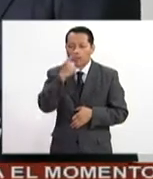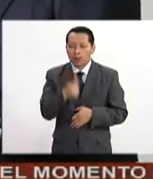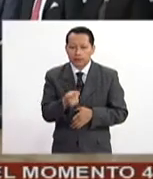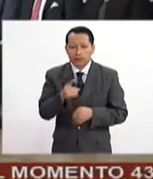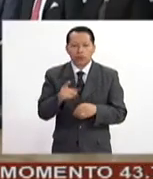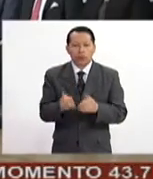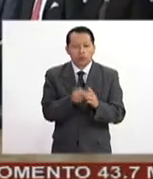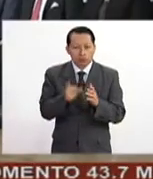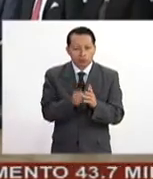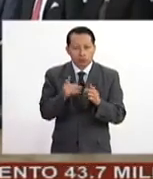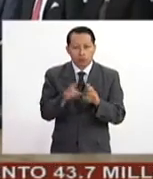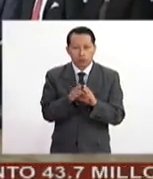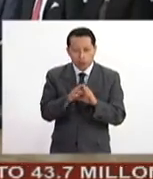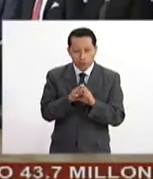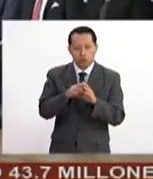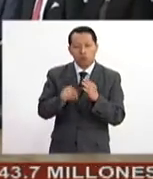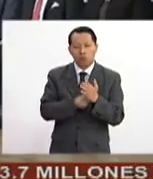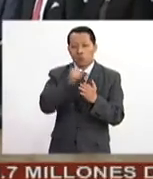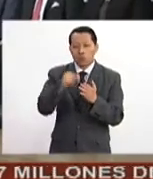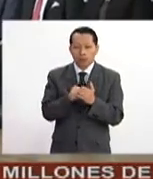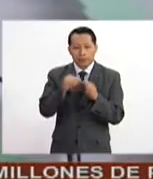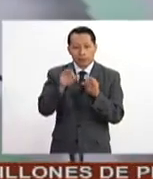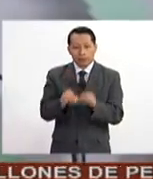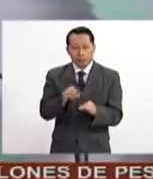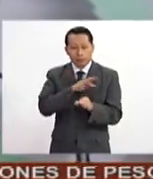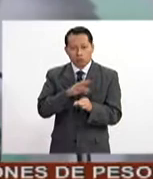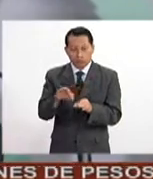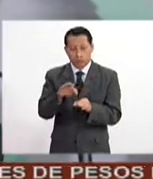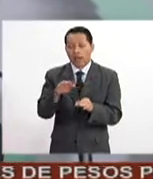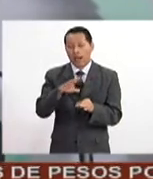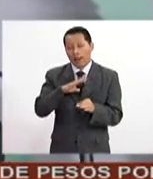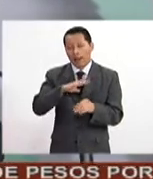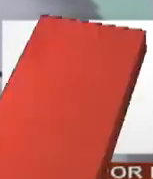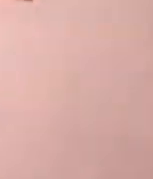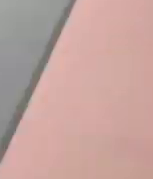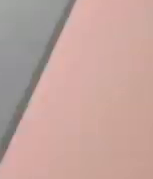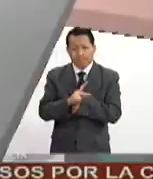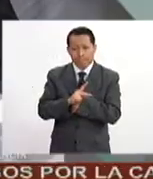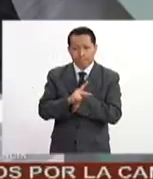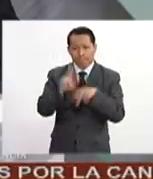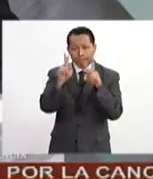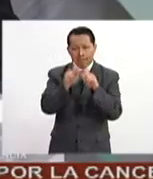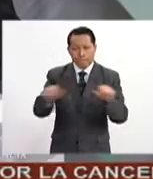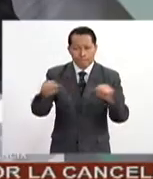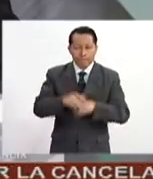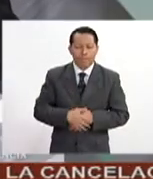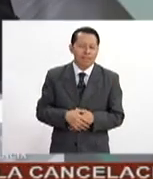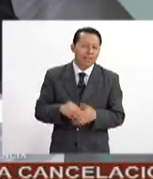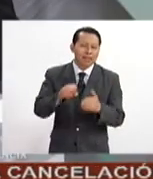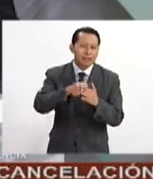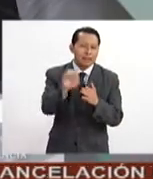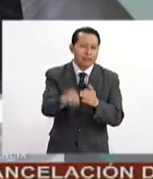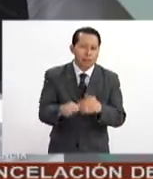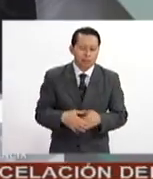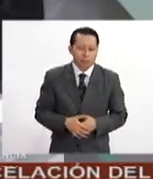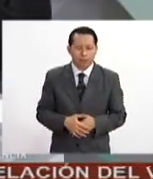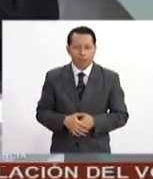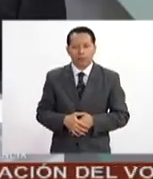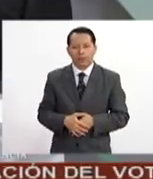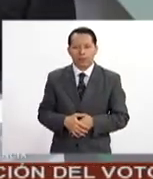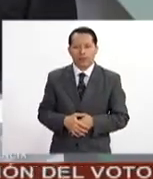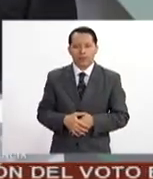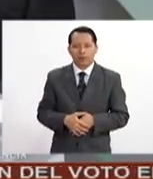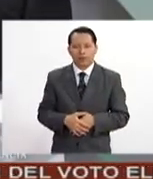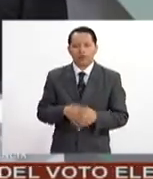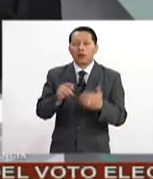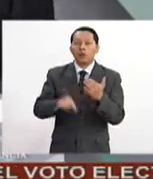espacio público es el primer paso para lograr un país en paz. Las cosas funcionen. Por ejemplo, si estamos